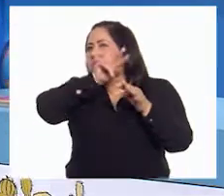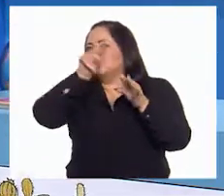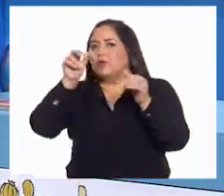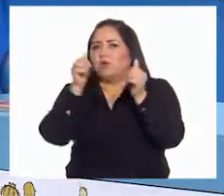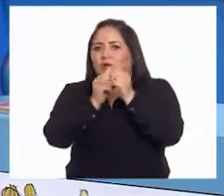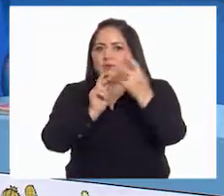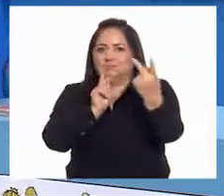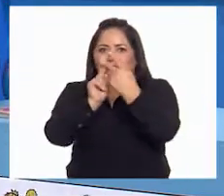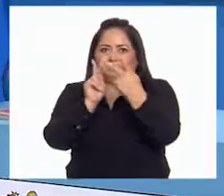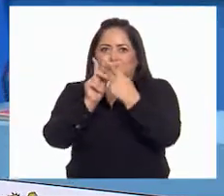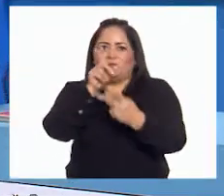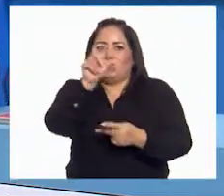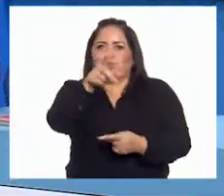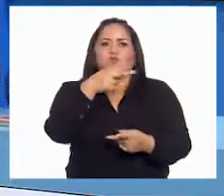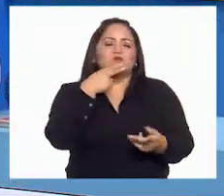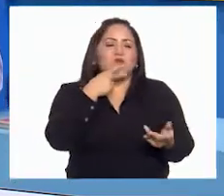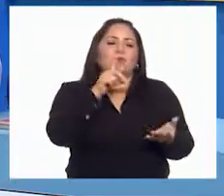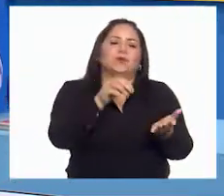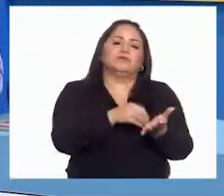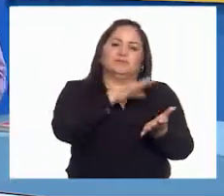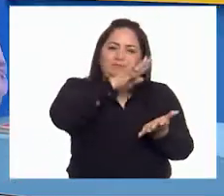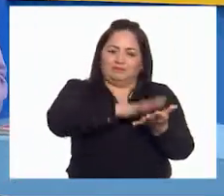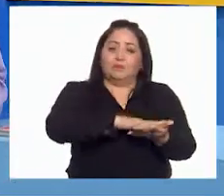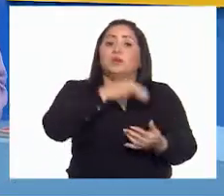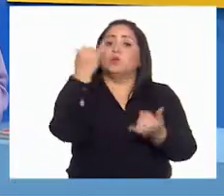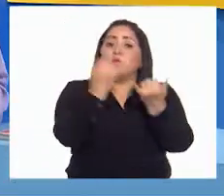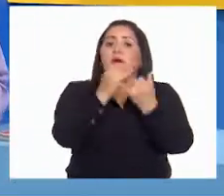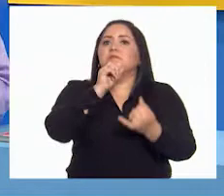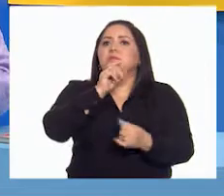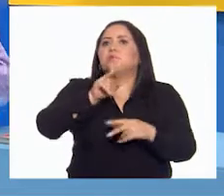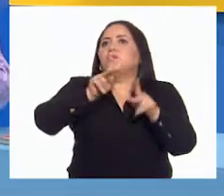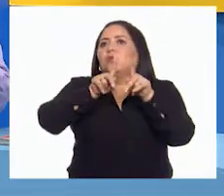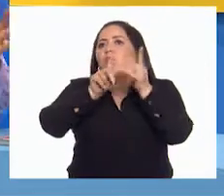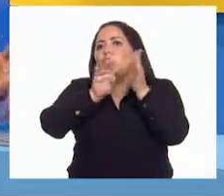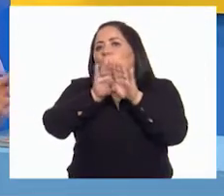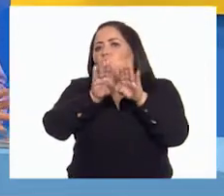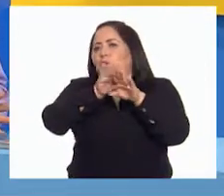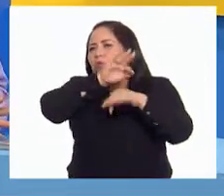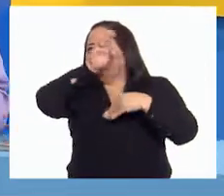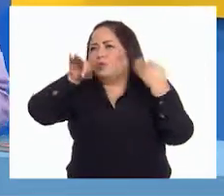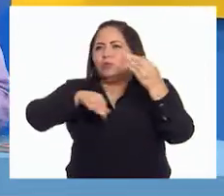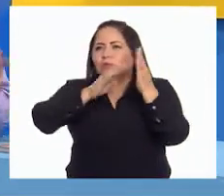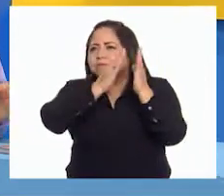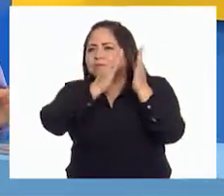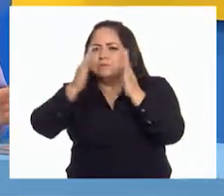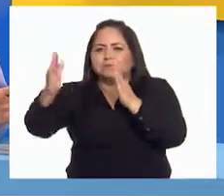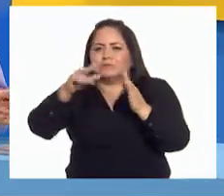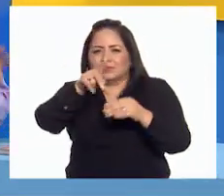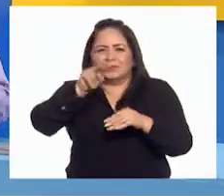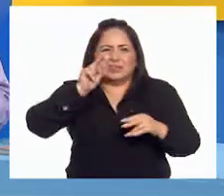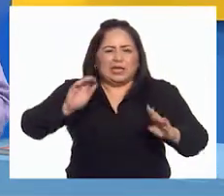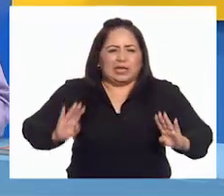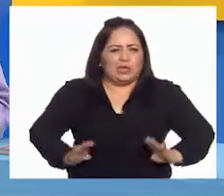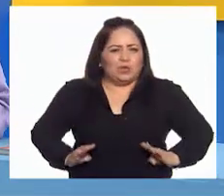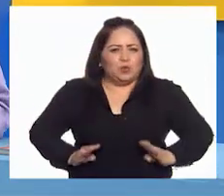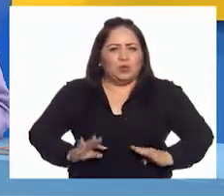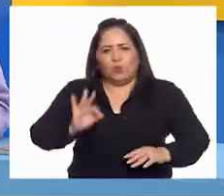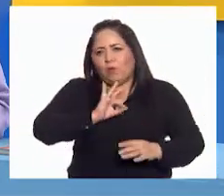o literarias que utiliza. También observen su estructura y todos los elementos o características que